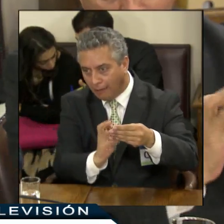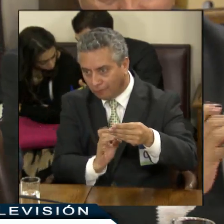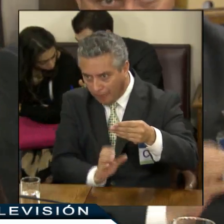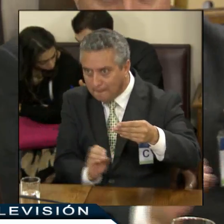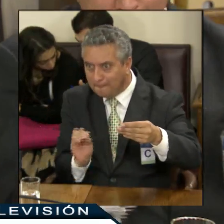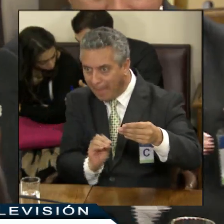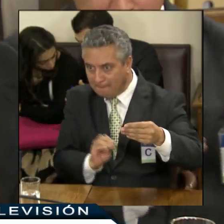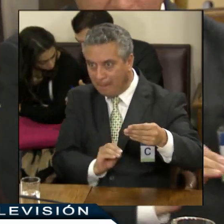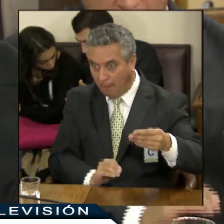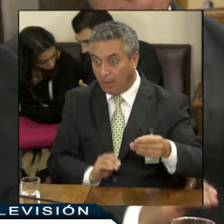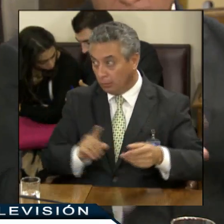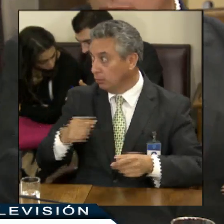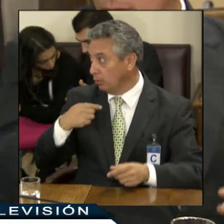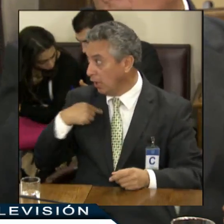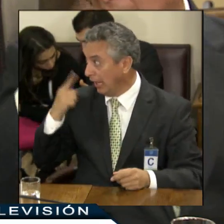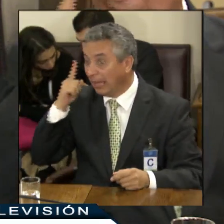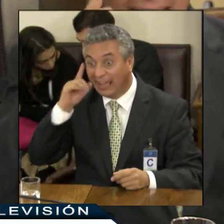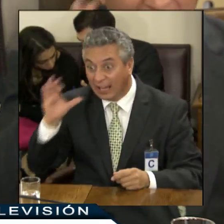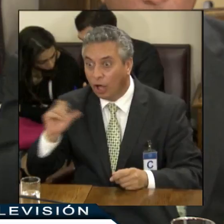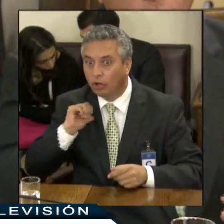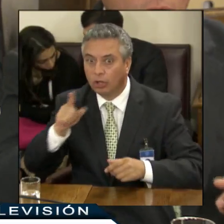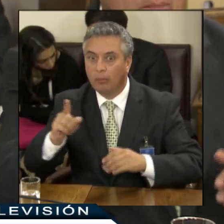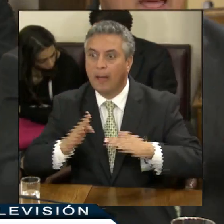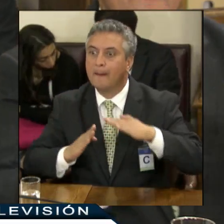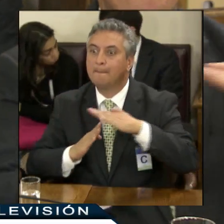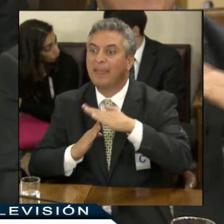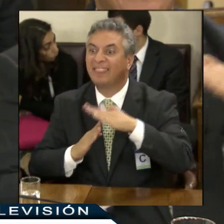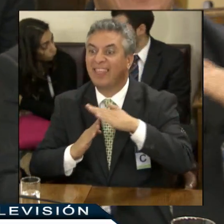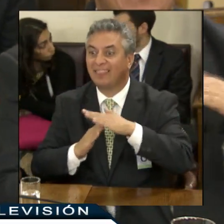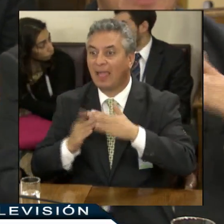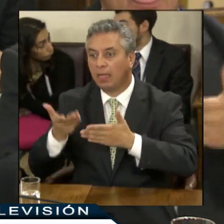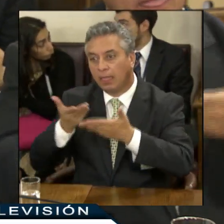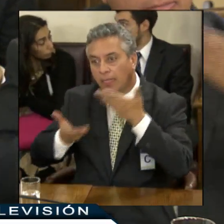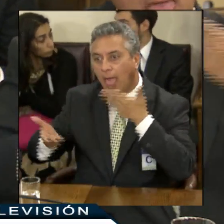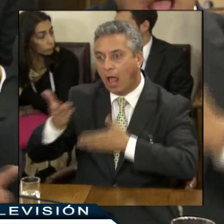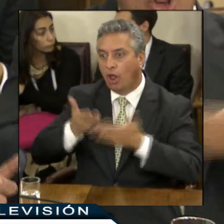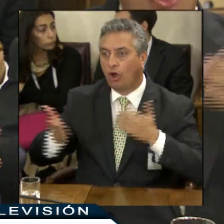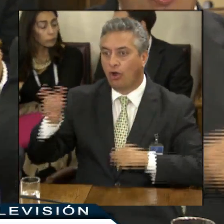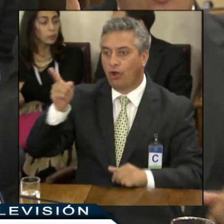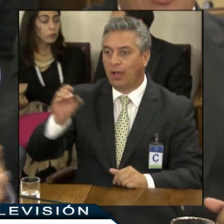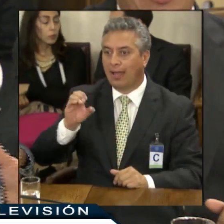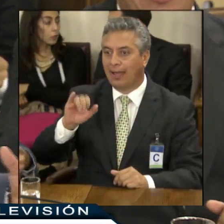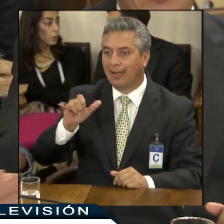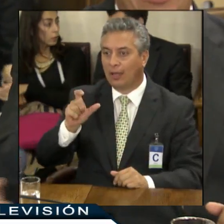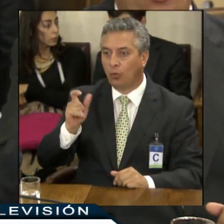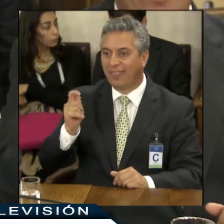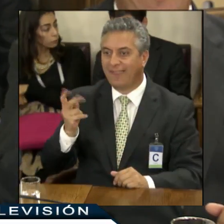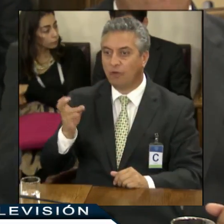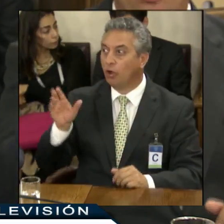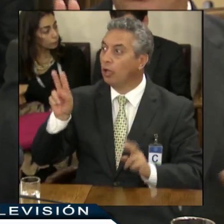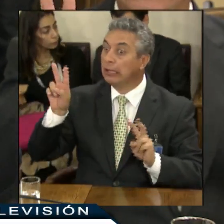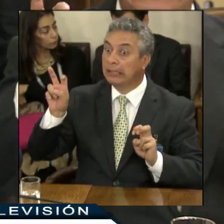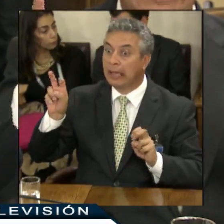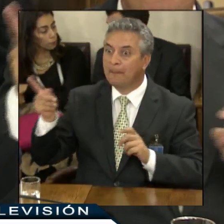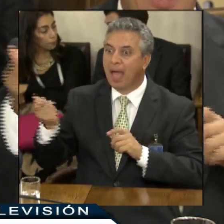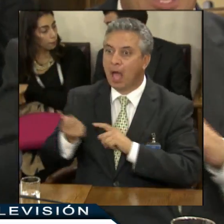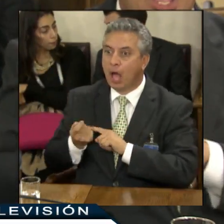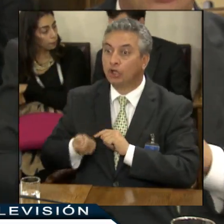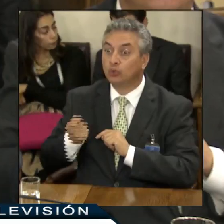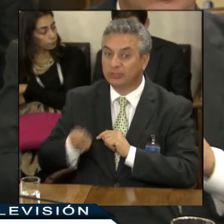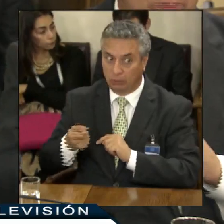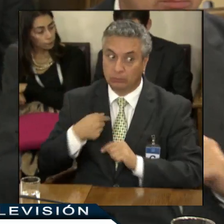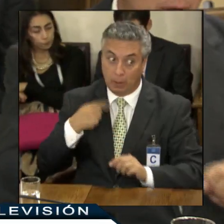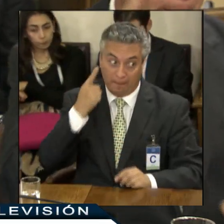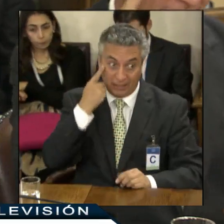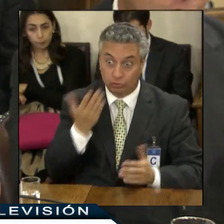creo que tenemos pendiente el diálogo con El Ejecutivo en materia por ejemplo de los temas de subsidio Yo creo que es necesario hacer esa